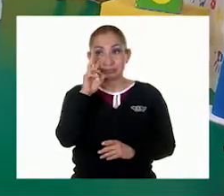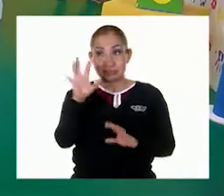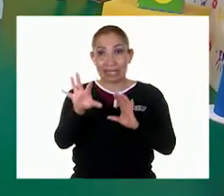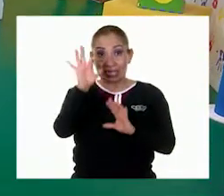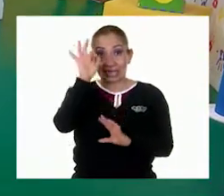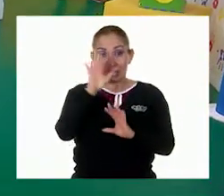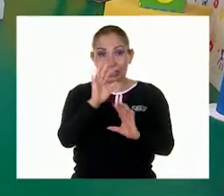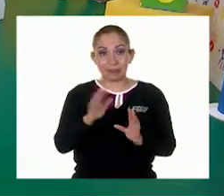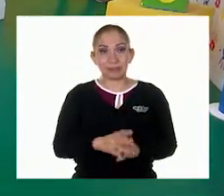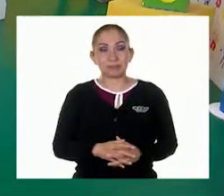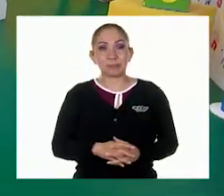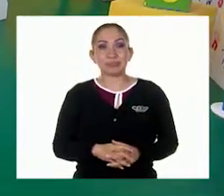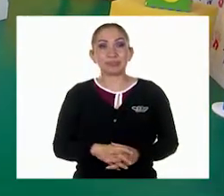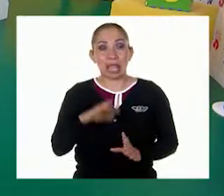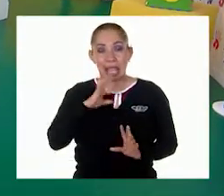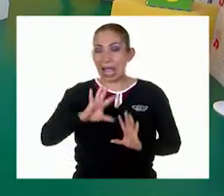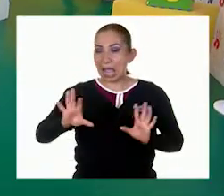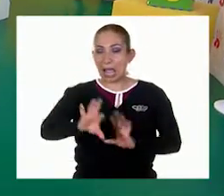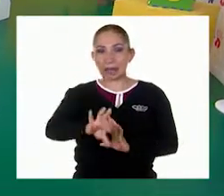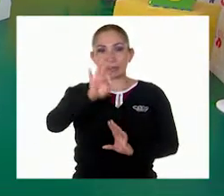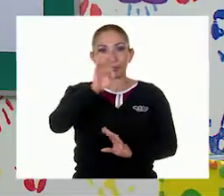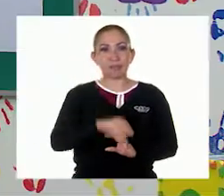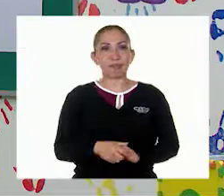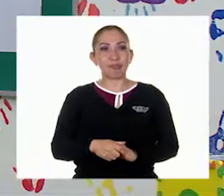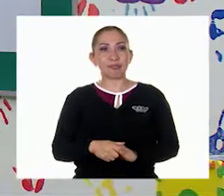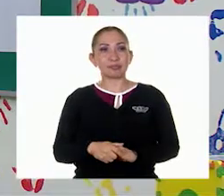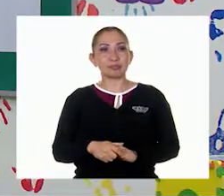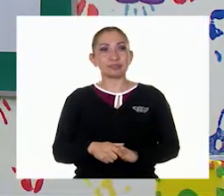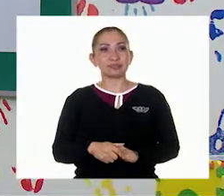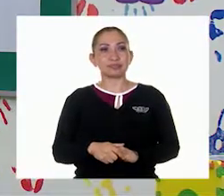Reutilizar. No, a ver. ¡Ya la encontré! ¿Sí? ¿Ya la está?